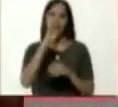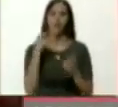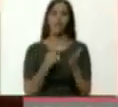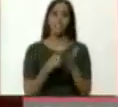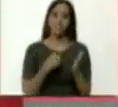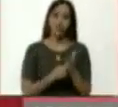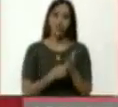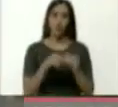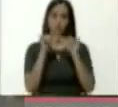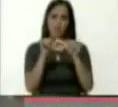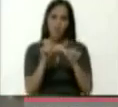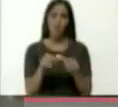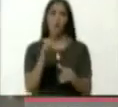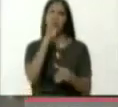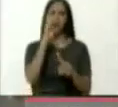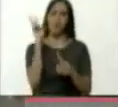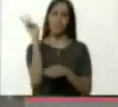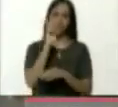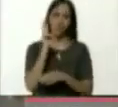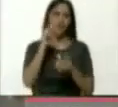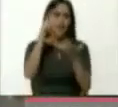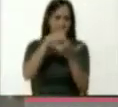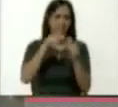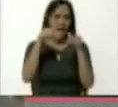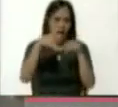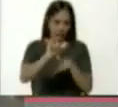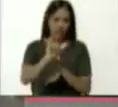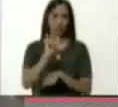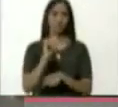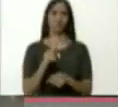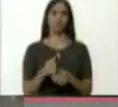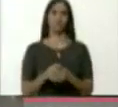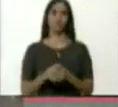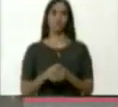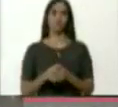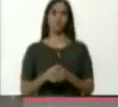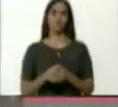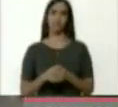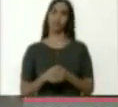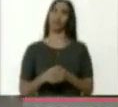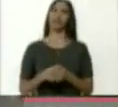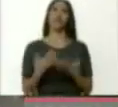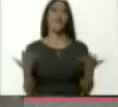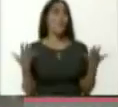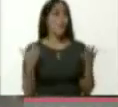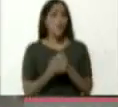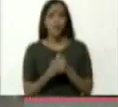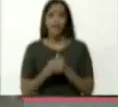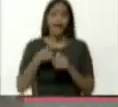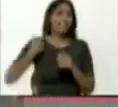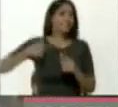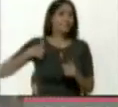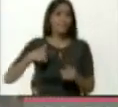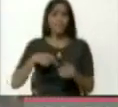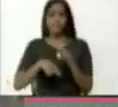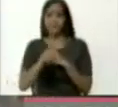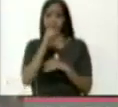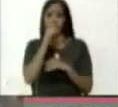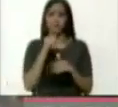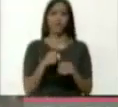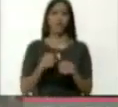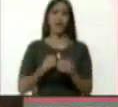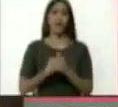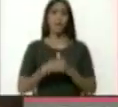está ahí mismo. Vas para el Banco de Venezuela que está ahí mismo. ¿Ves? ¿Qué cuño? ¿Ahora tengo que ir para... Voy para